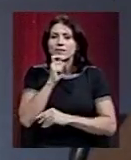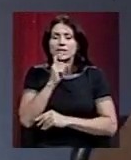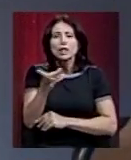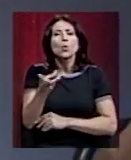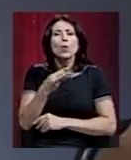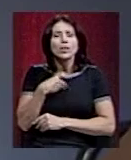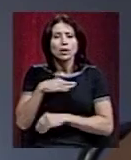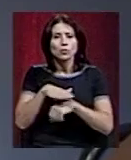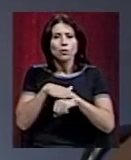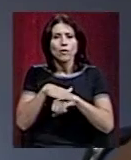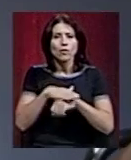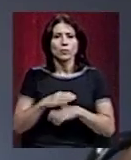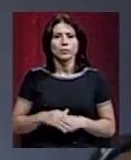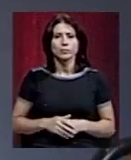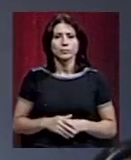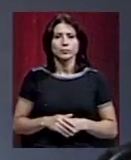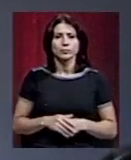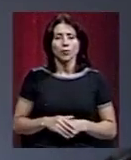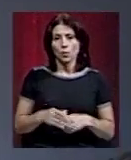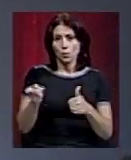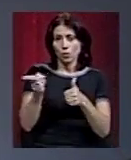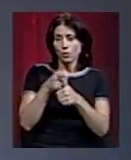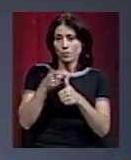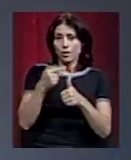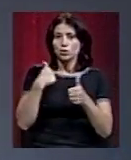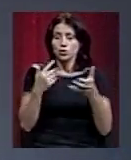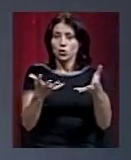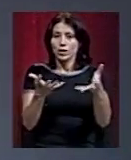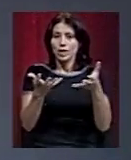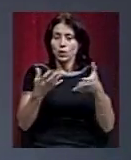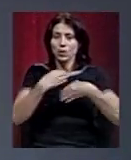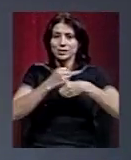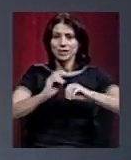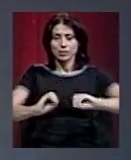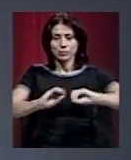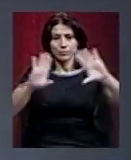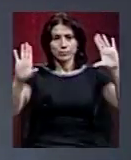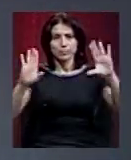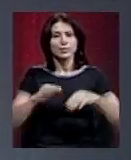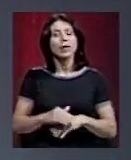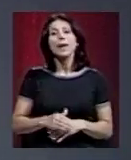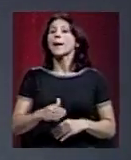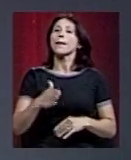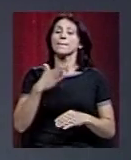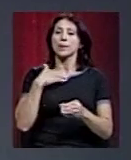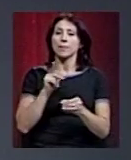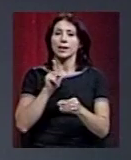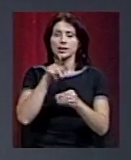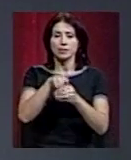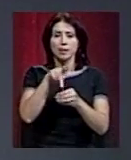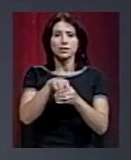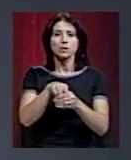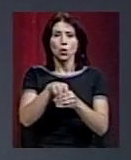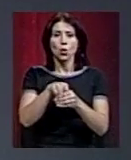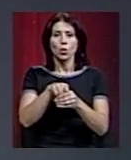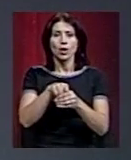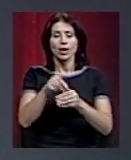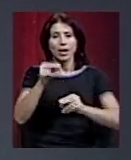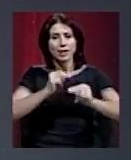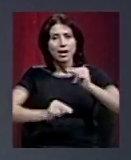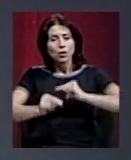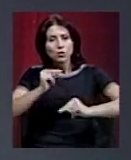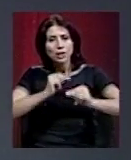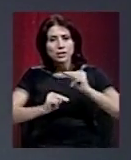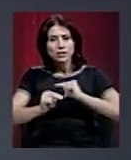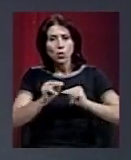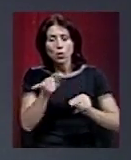favor. Bueno, en primer lugar yo quiero hacer una aclaración. Mi participación en la negociación,